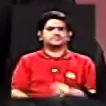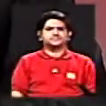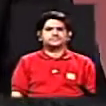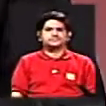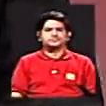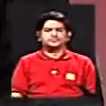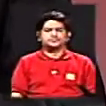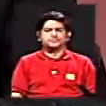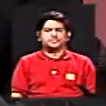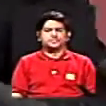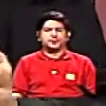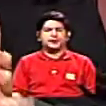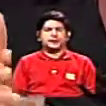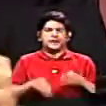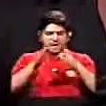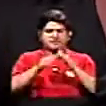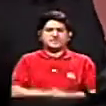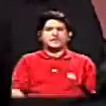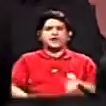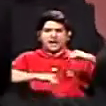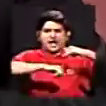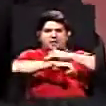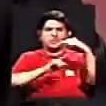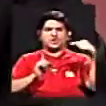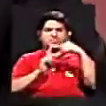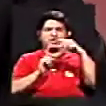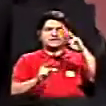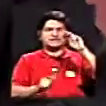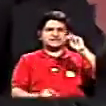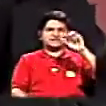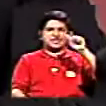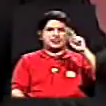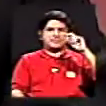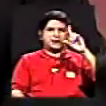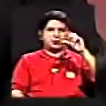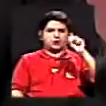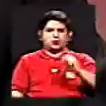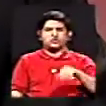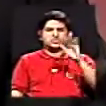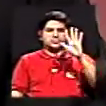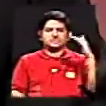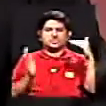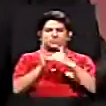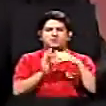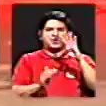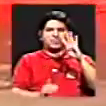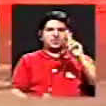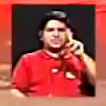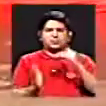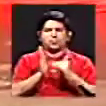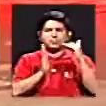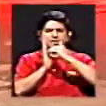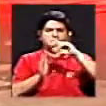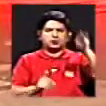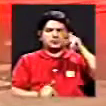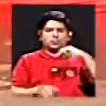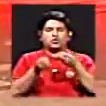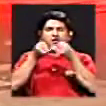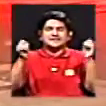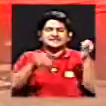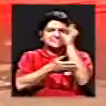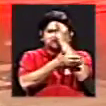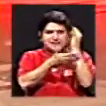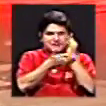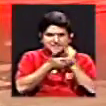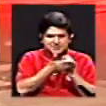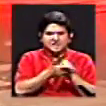en el tramo Manolos Aeropuerto se había autorizado el gasto de 5.041 millones de colones sin planos, sin